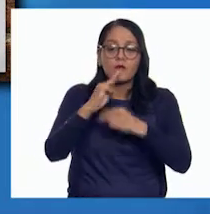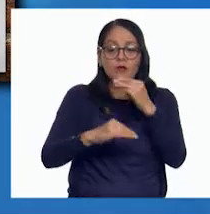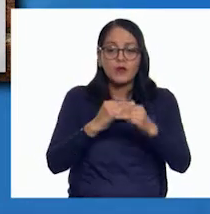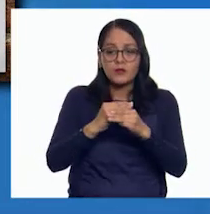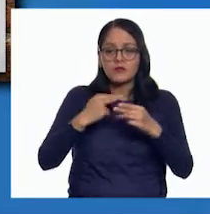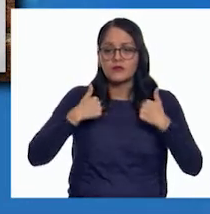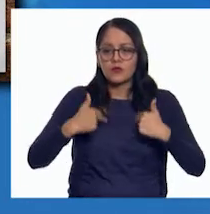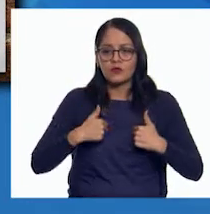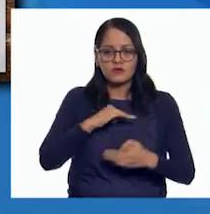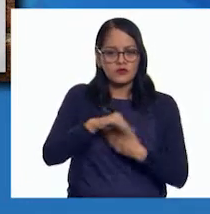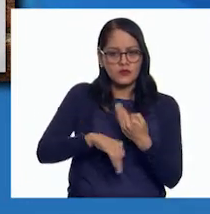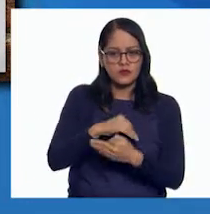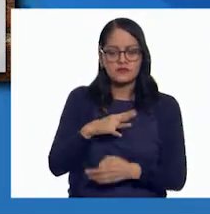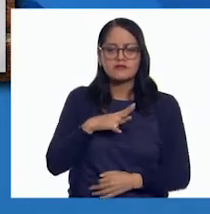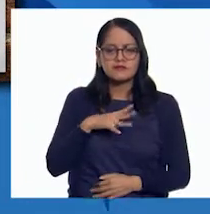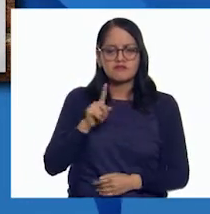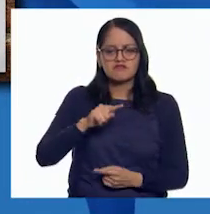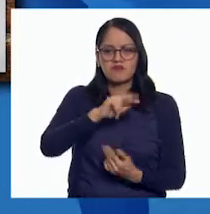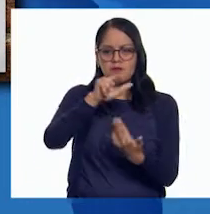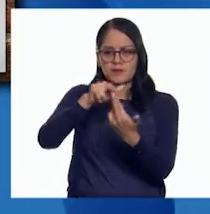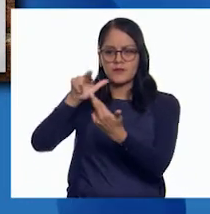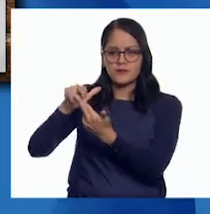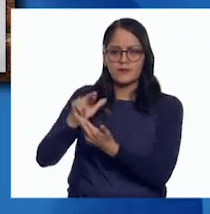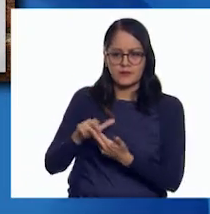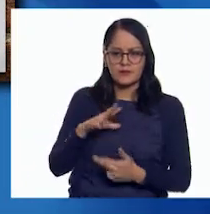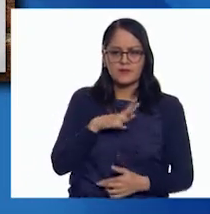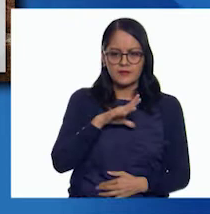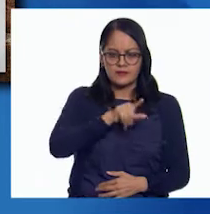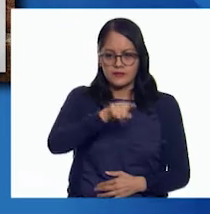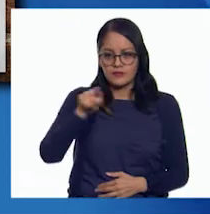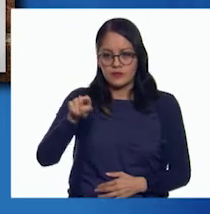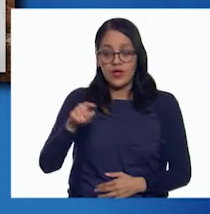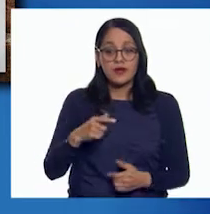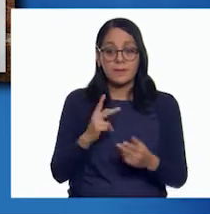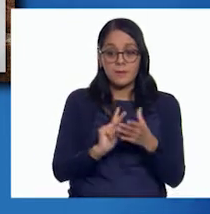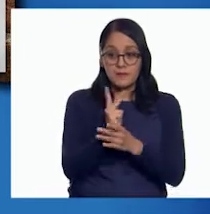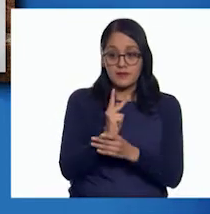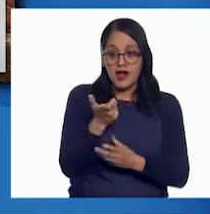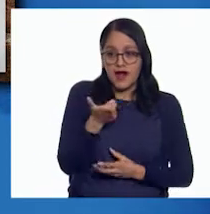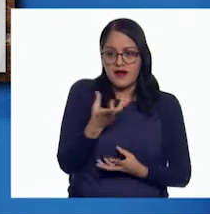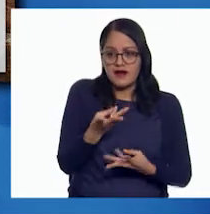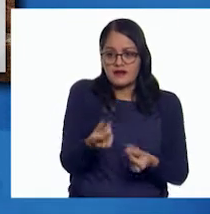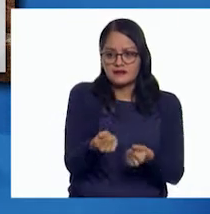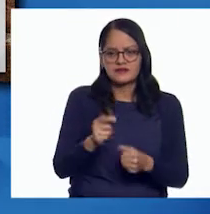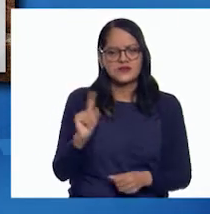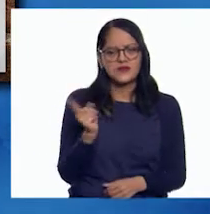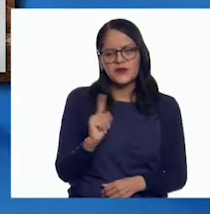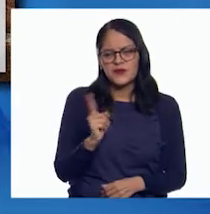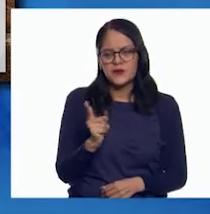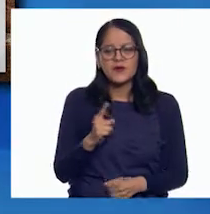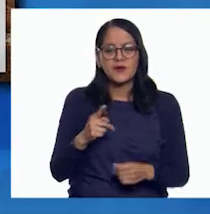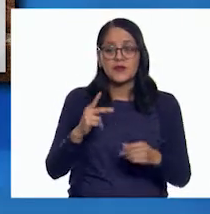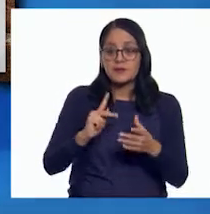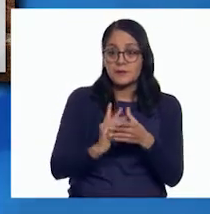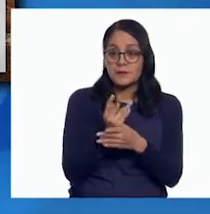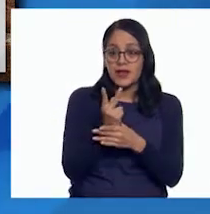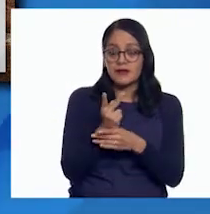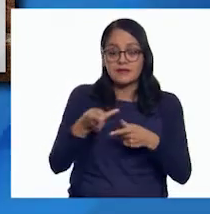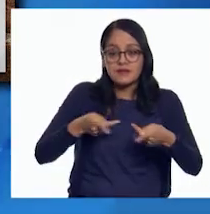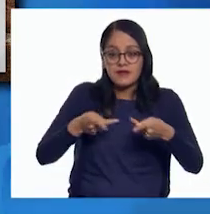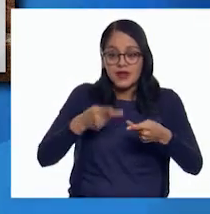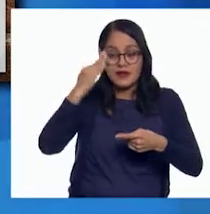del ser humano que se tiene en cada región. No implica mucho gasto de dinero ni de mucho tiempo para su preparación.